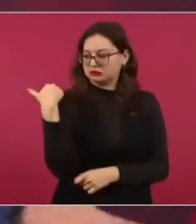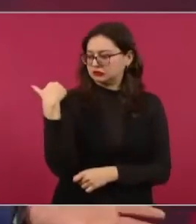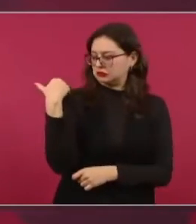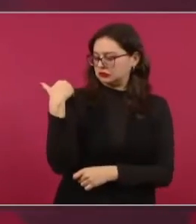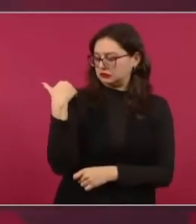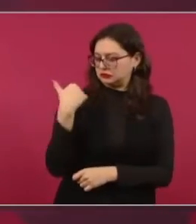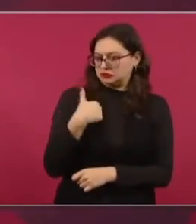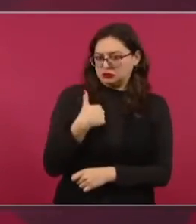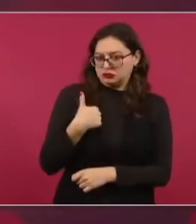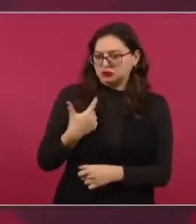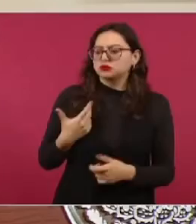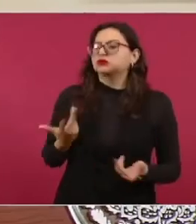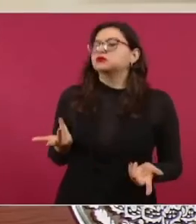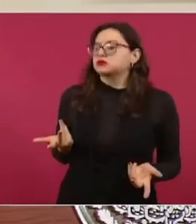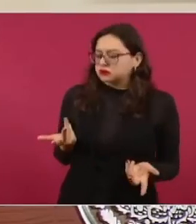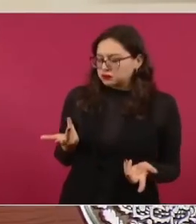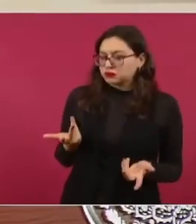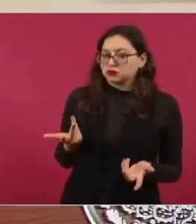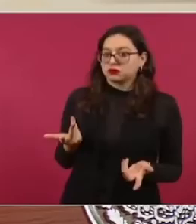yo